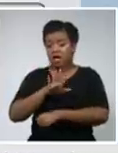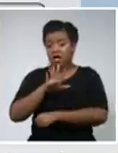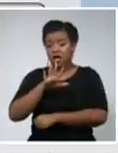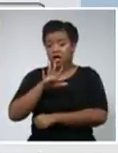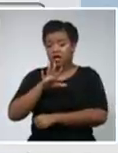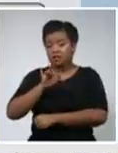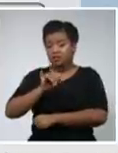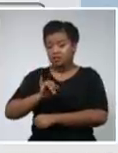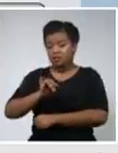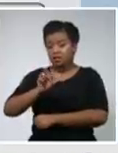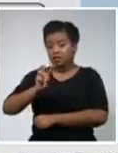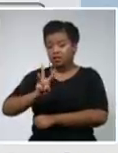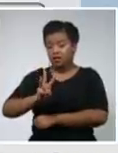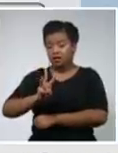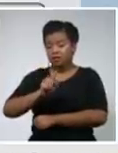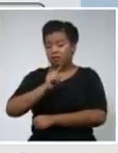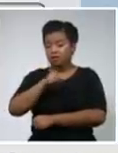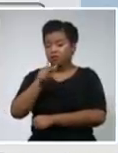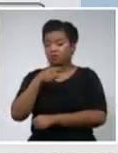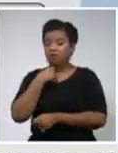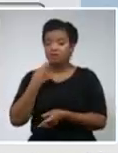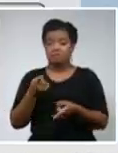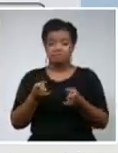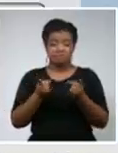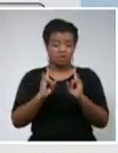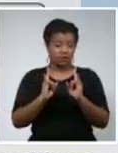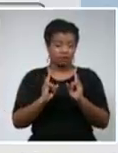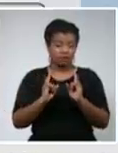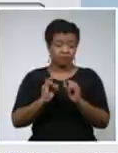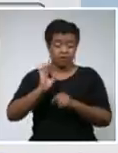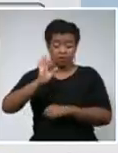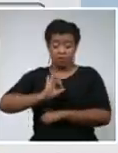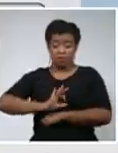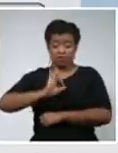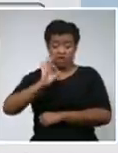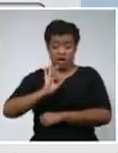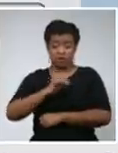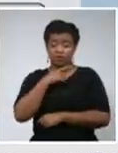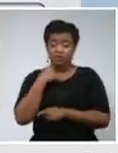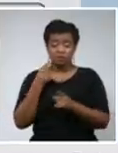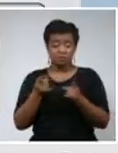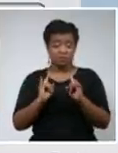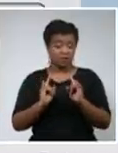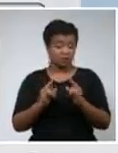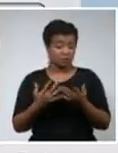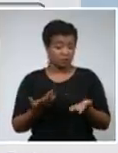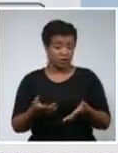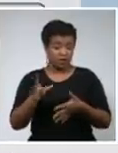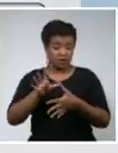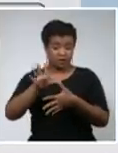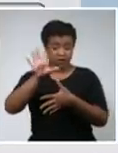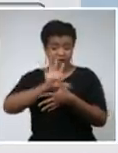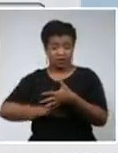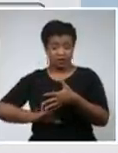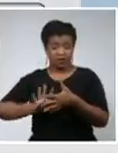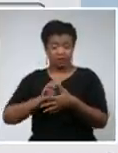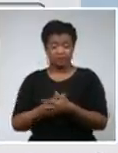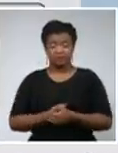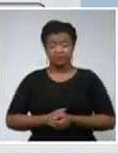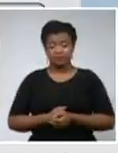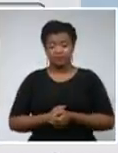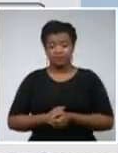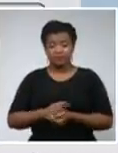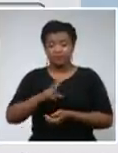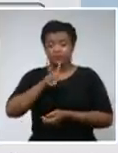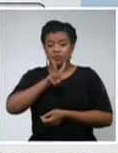1.256.563 fallecidos. Esa da una letalidad en la región de las Américas de